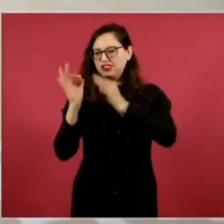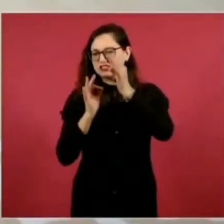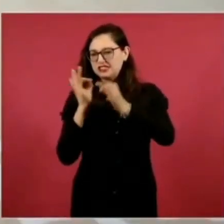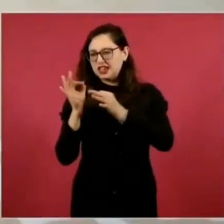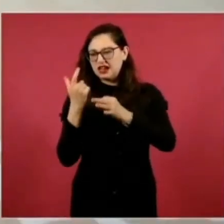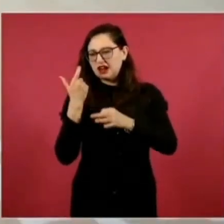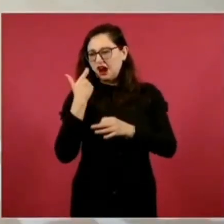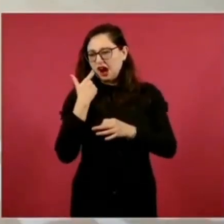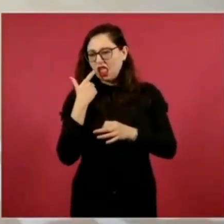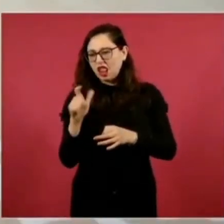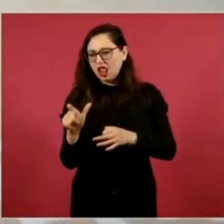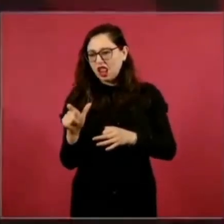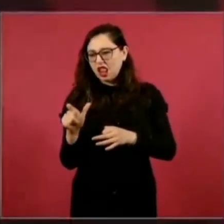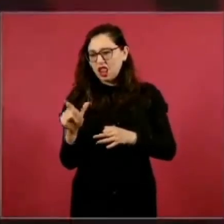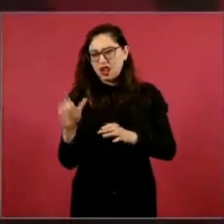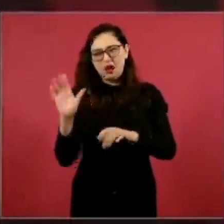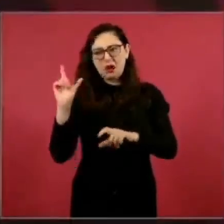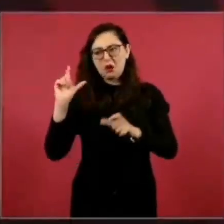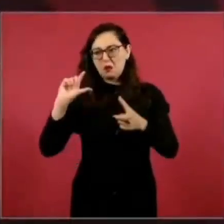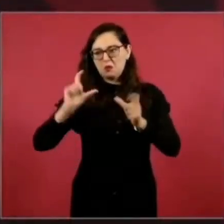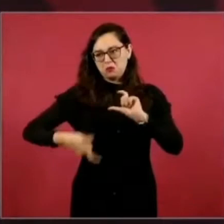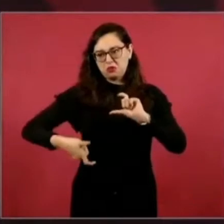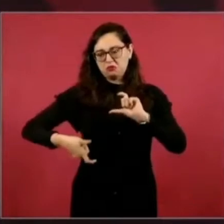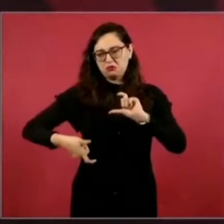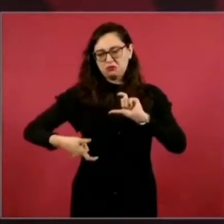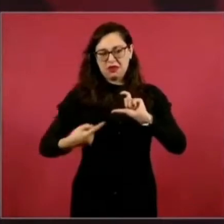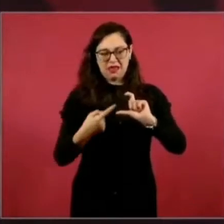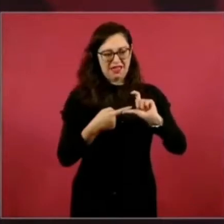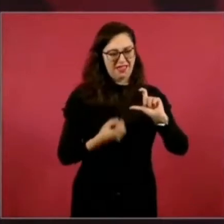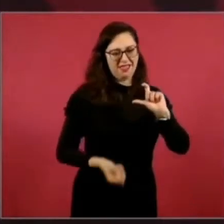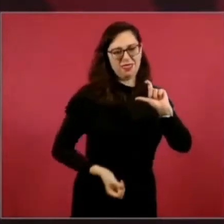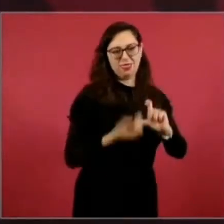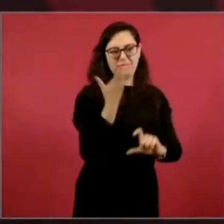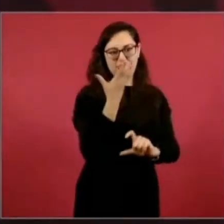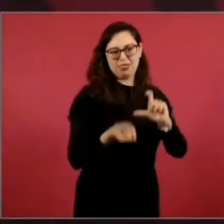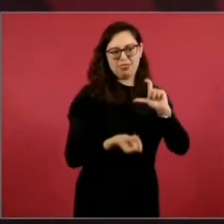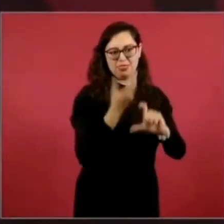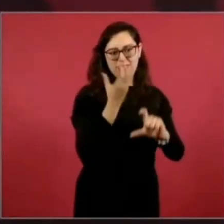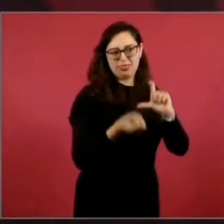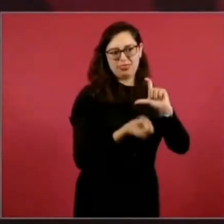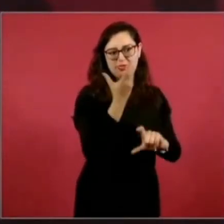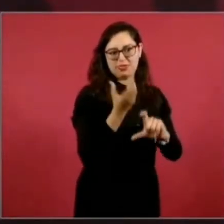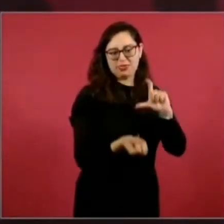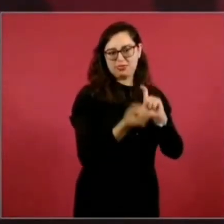bajan de de intensidad eso lo